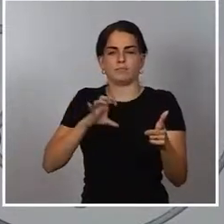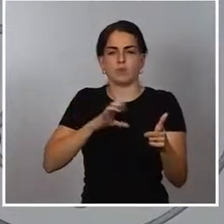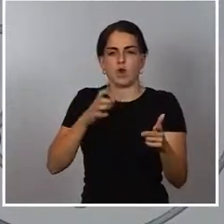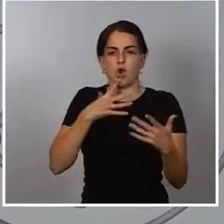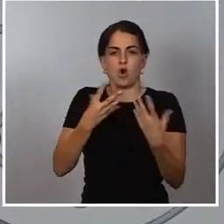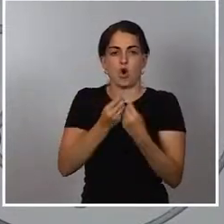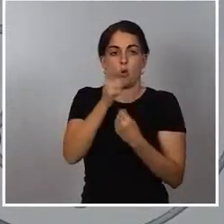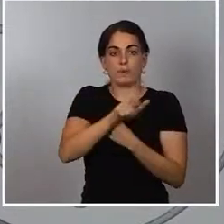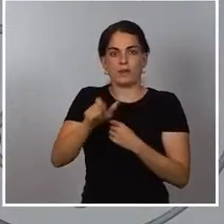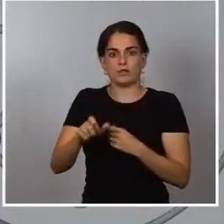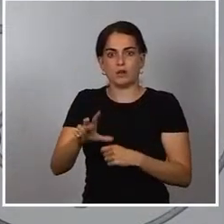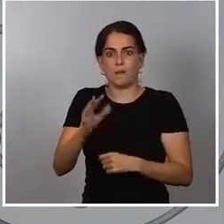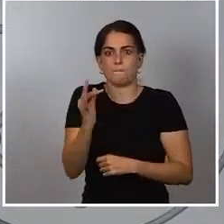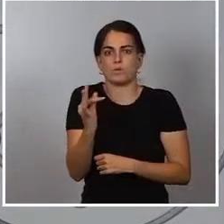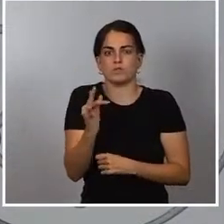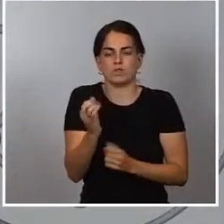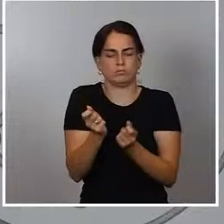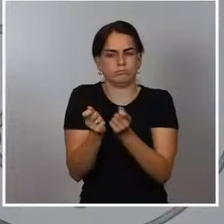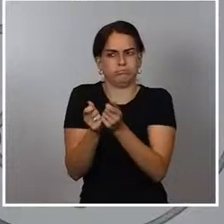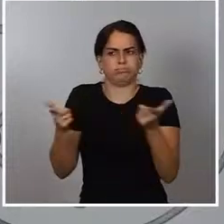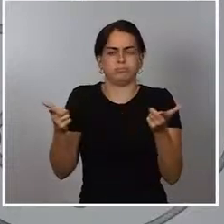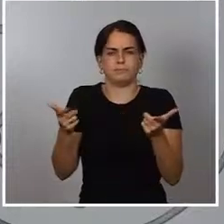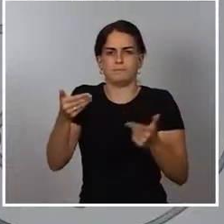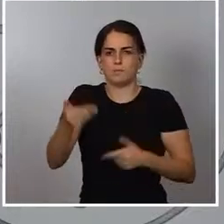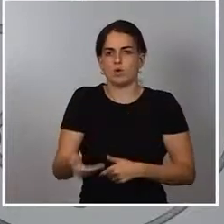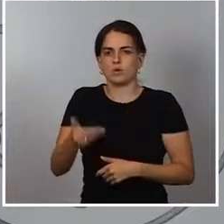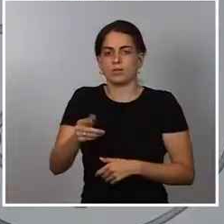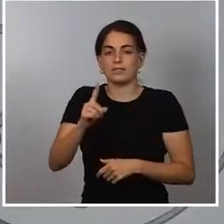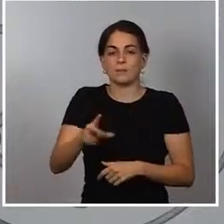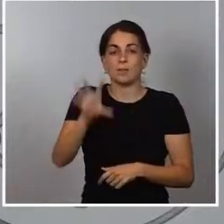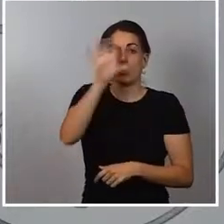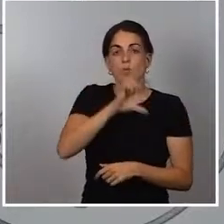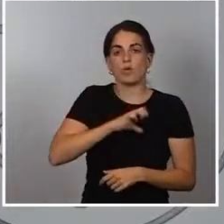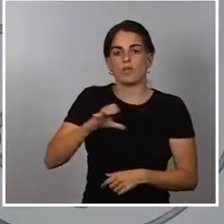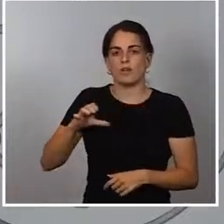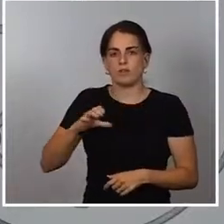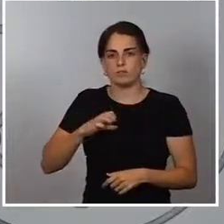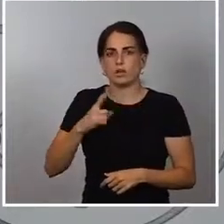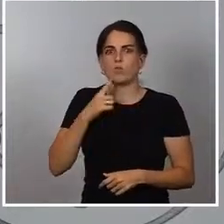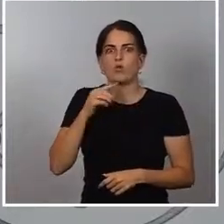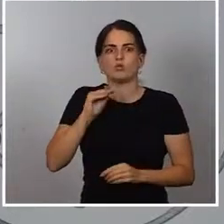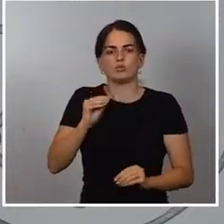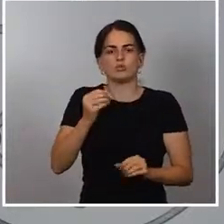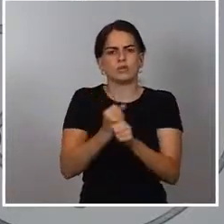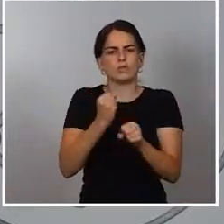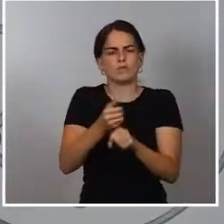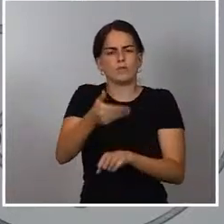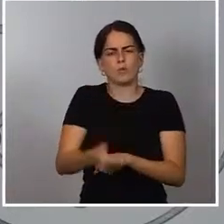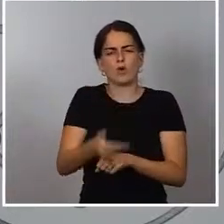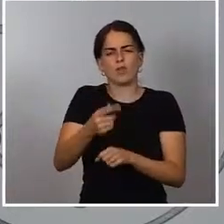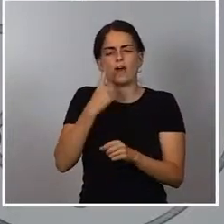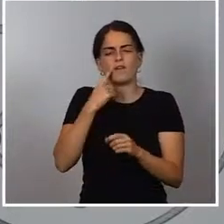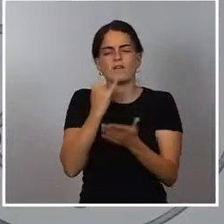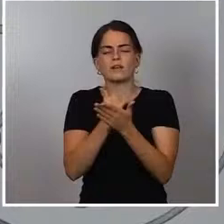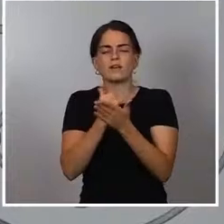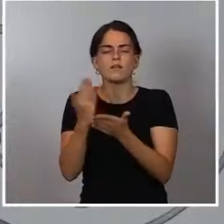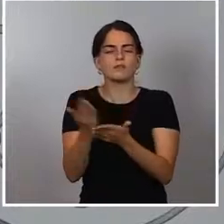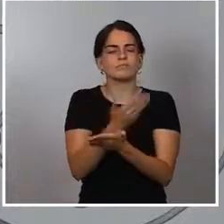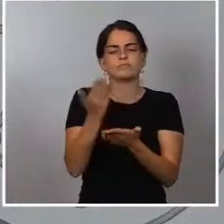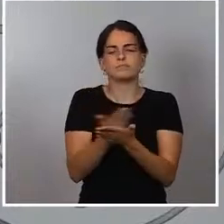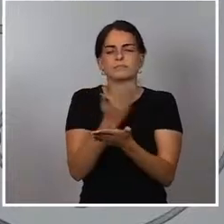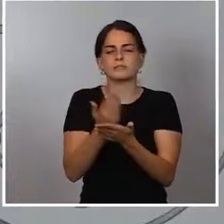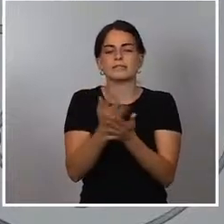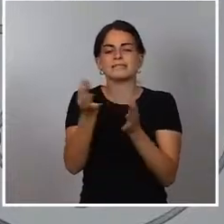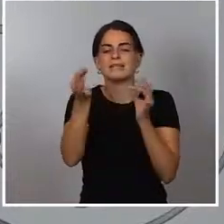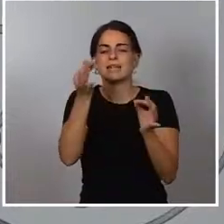también el trabajo que establece las comunidades autónomas de ir con esos privados selectivos a buscar si me lo permite la expresión a esas